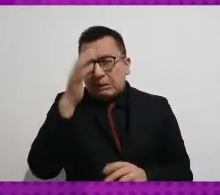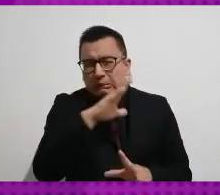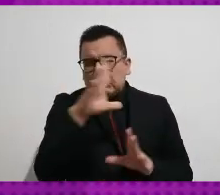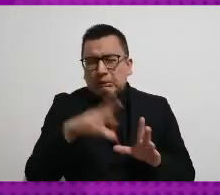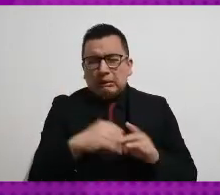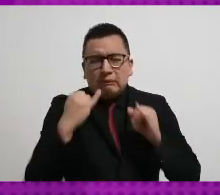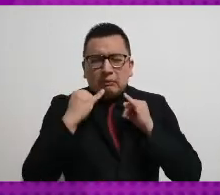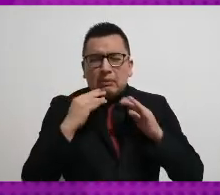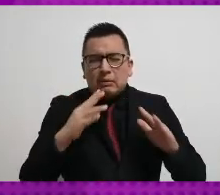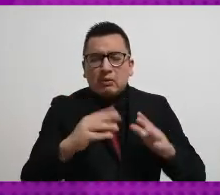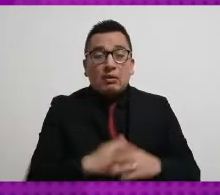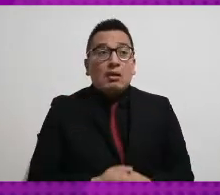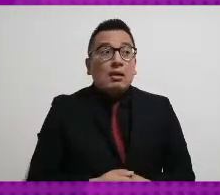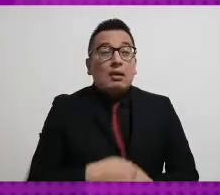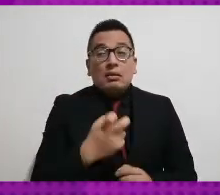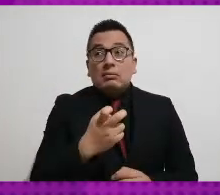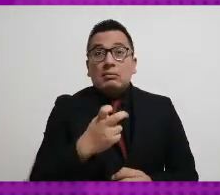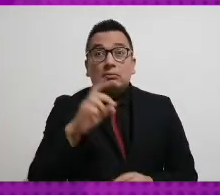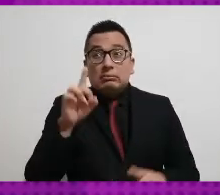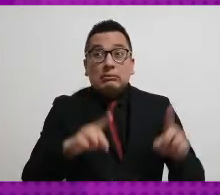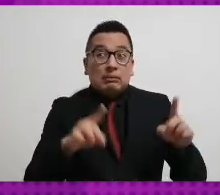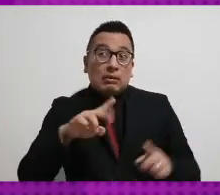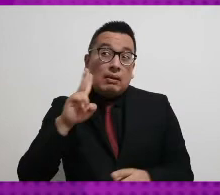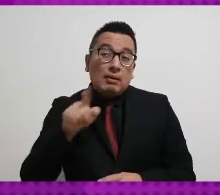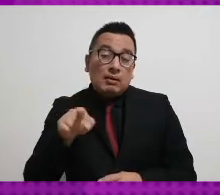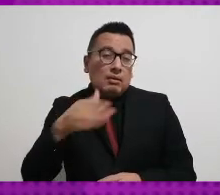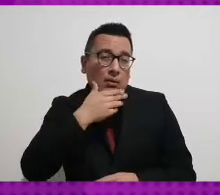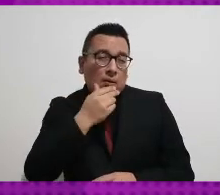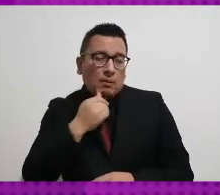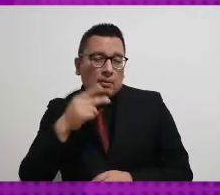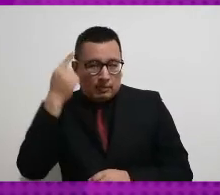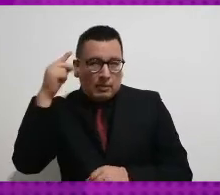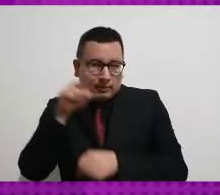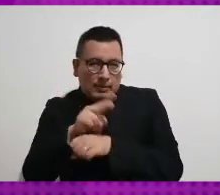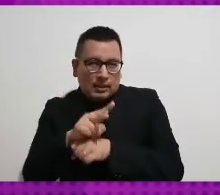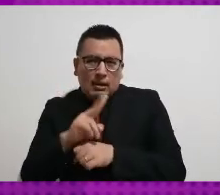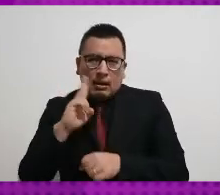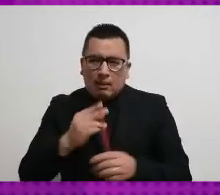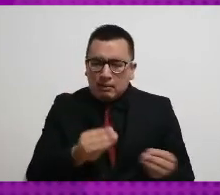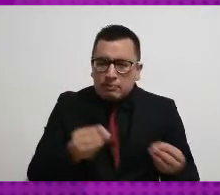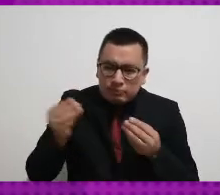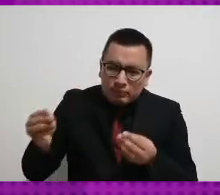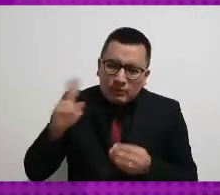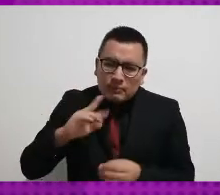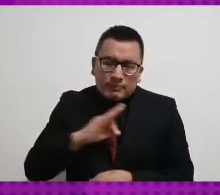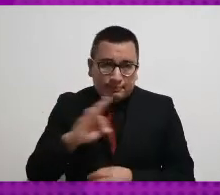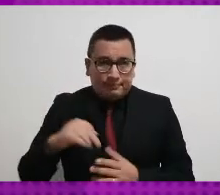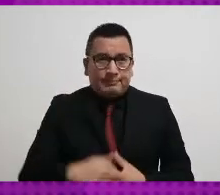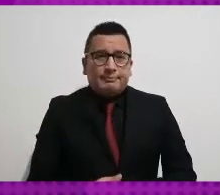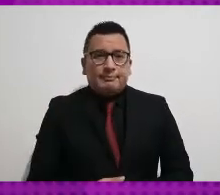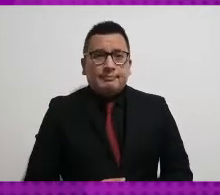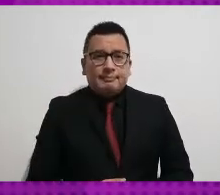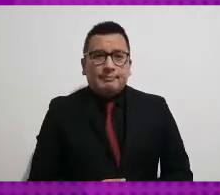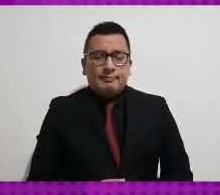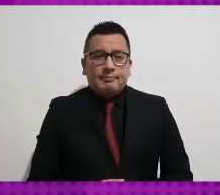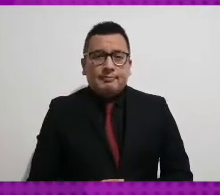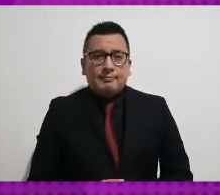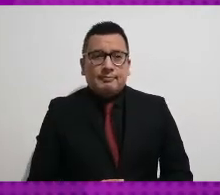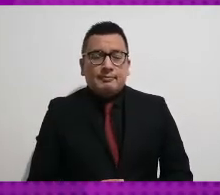las facultades del auditor y el alcance de la misma. La auditoría de